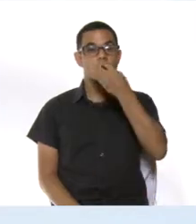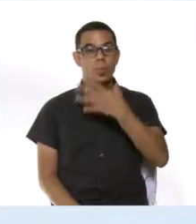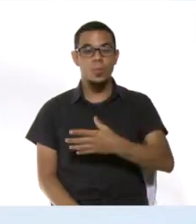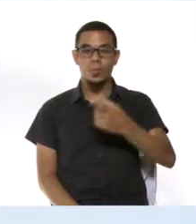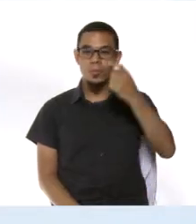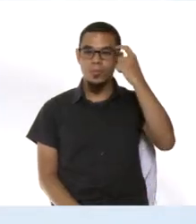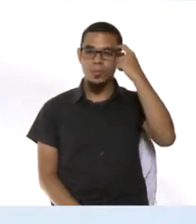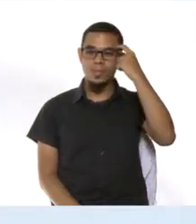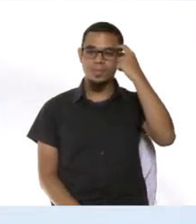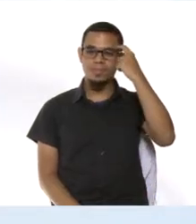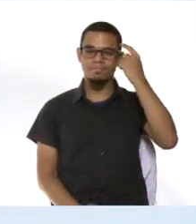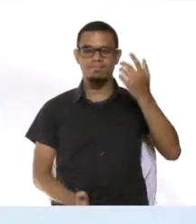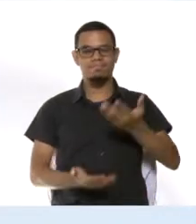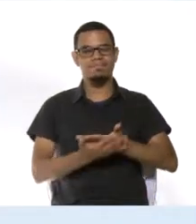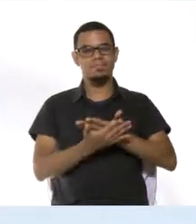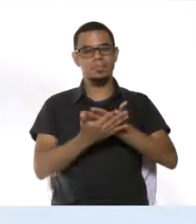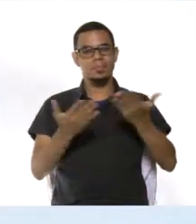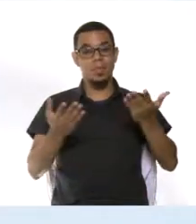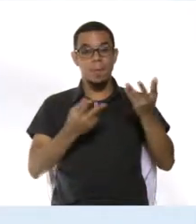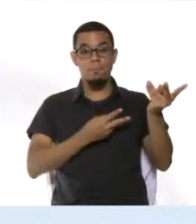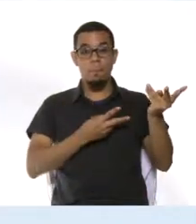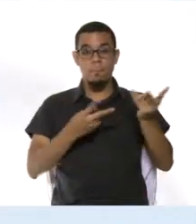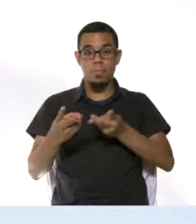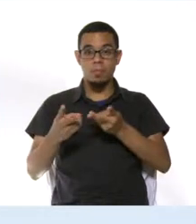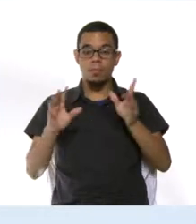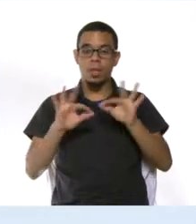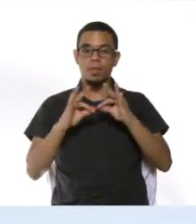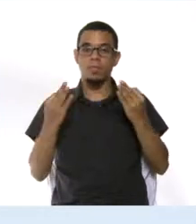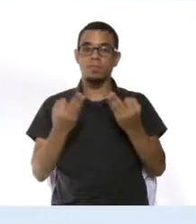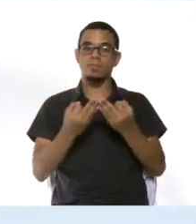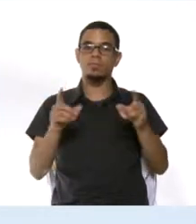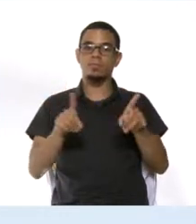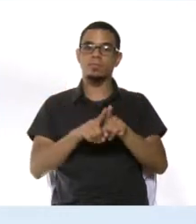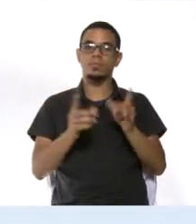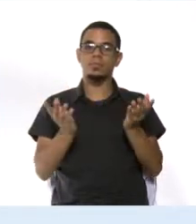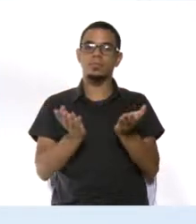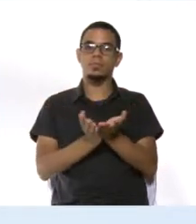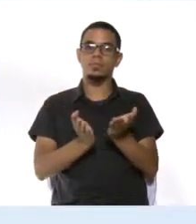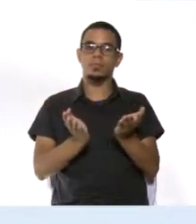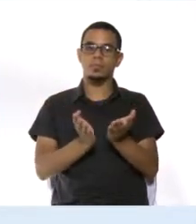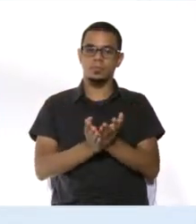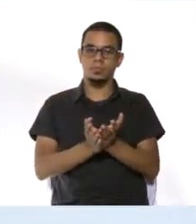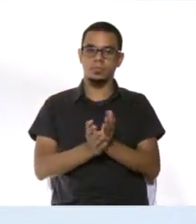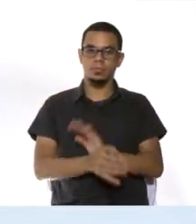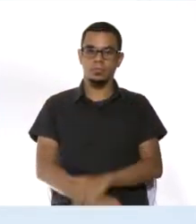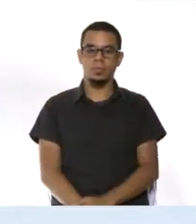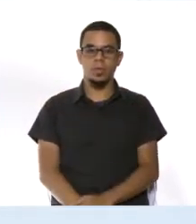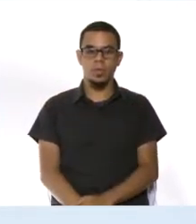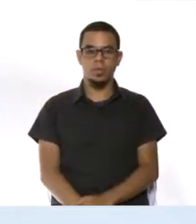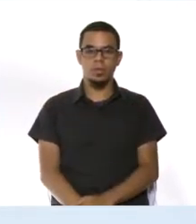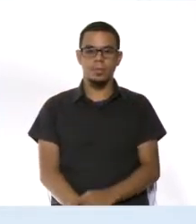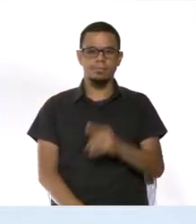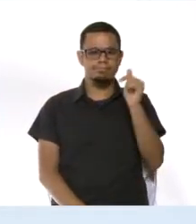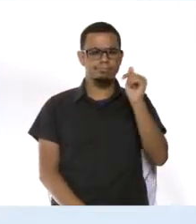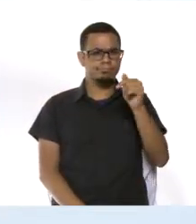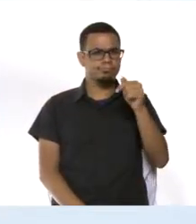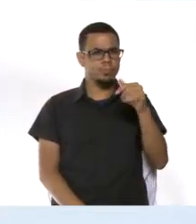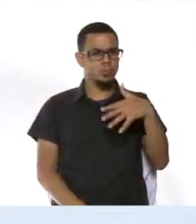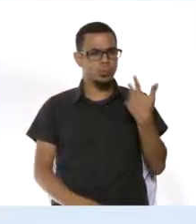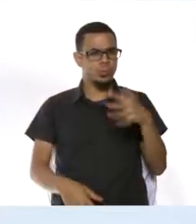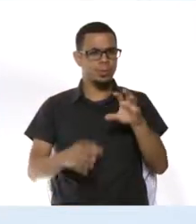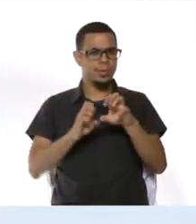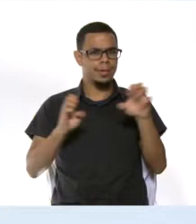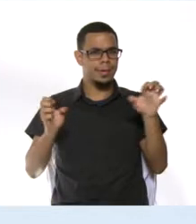Buenos días, amigos y amigas, sean bienvenidos a su programa Cada Familia, una Escuela, un espacio que garantiza